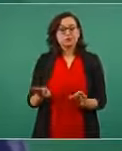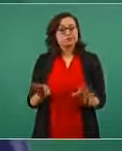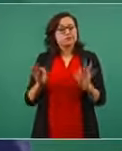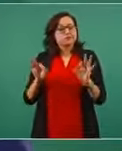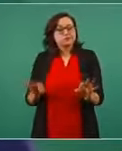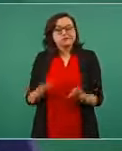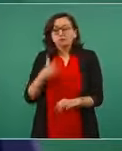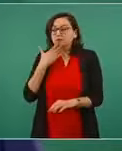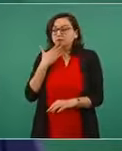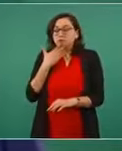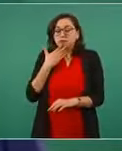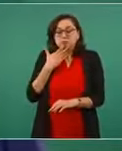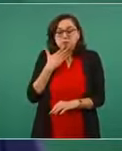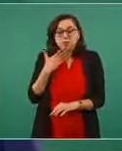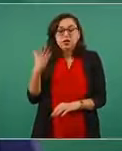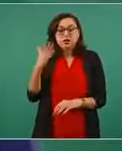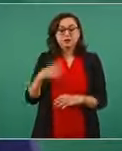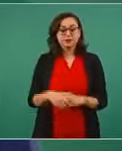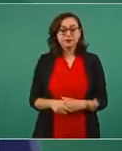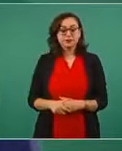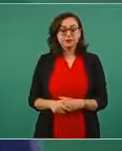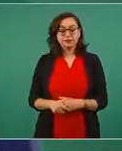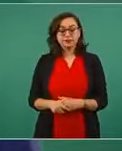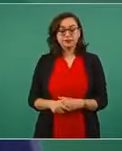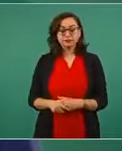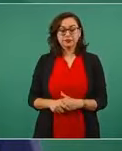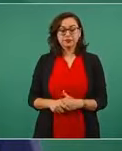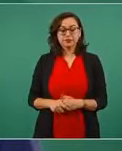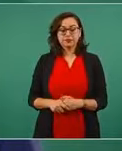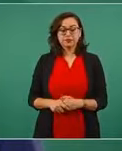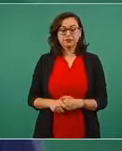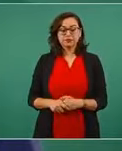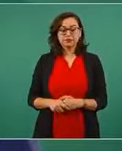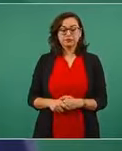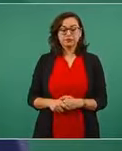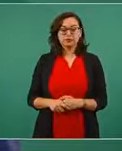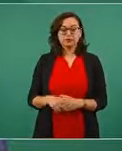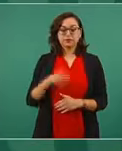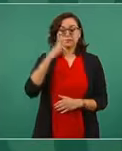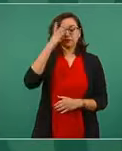porque